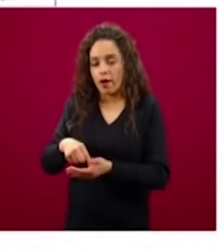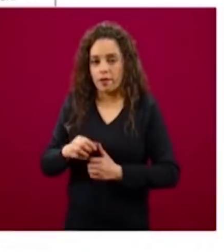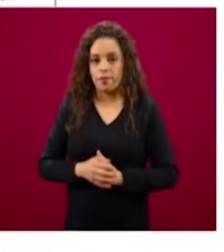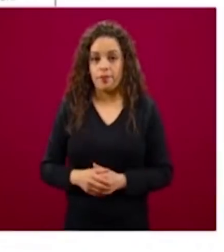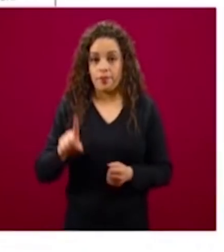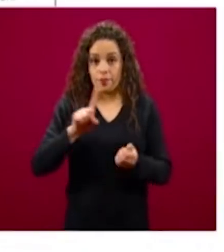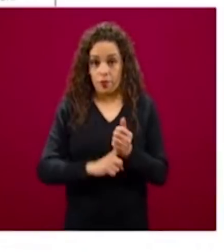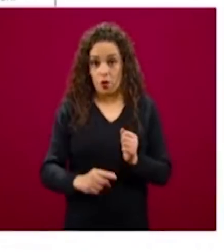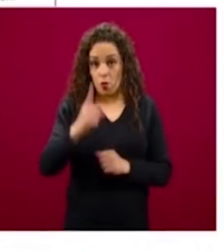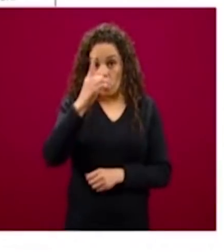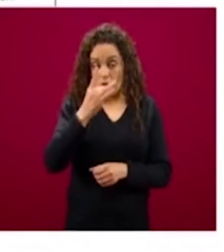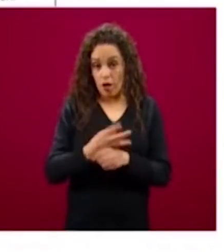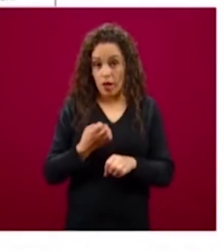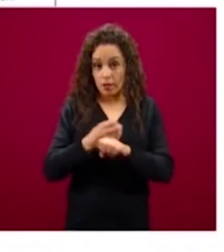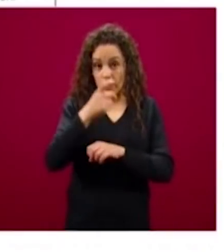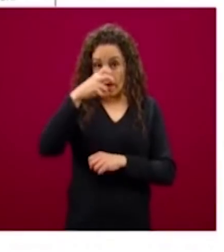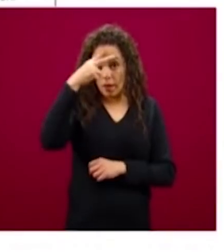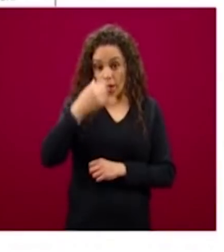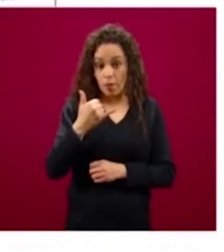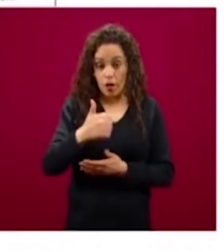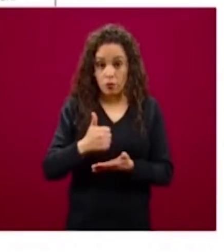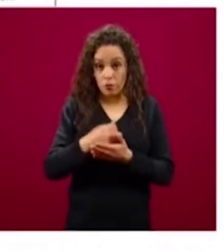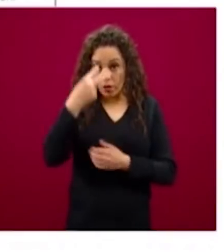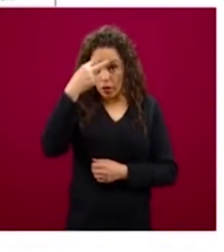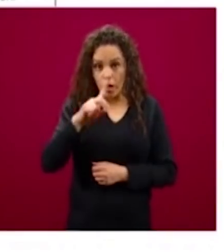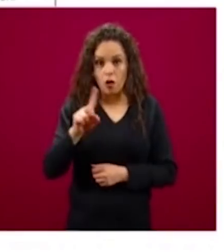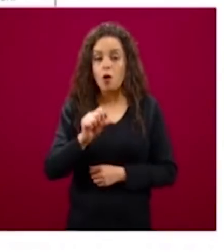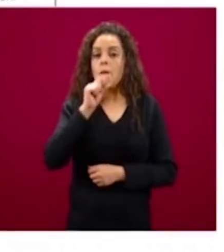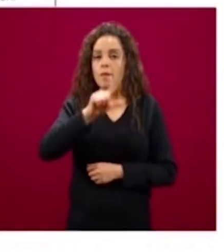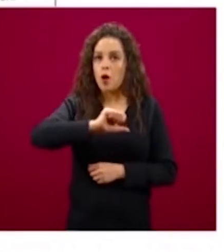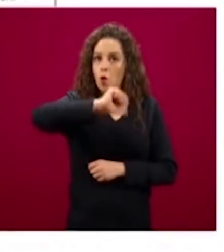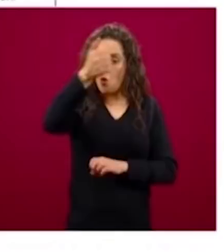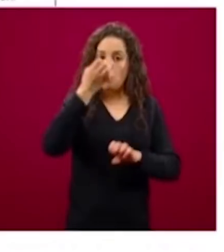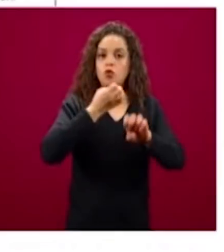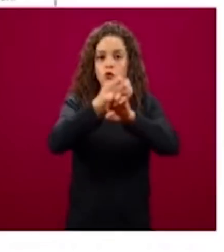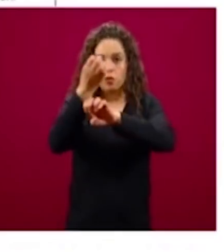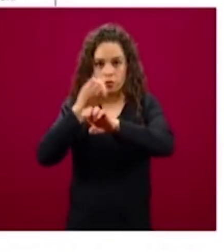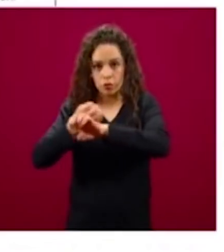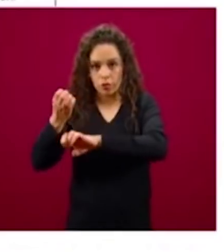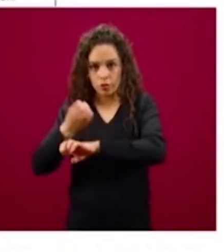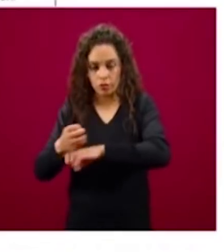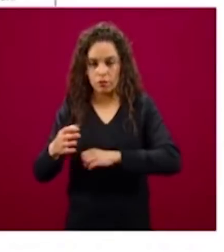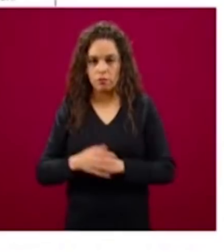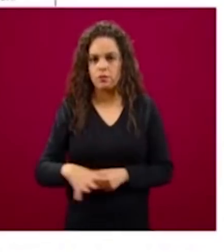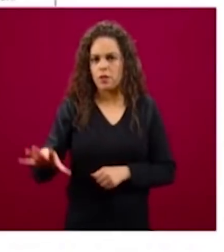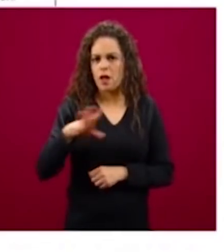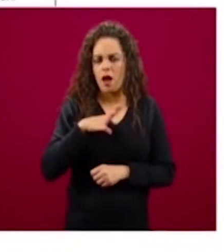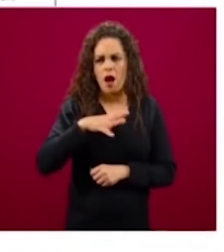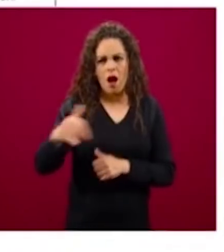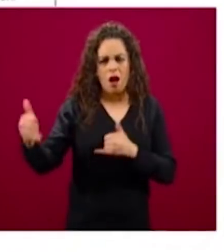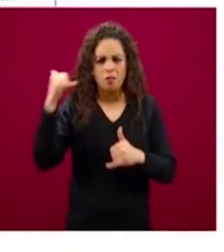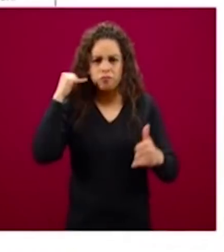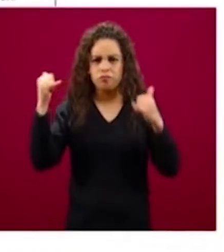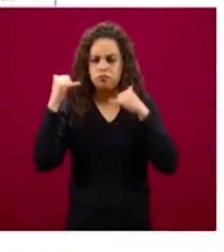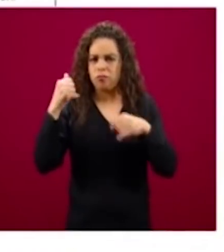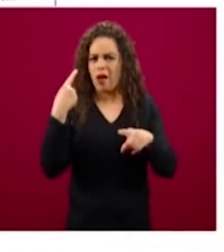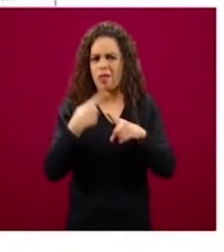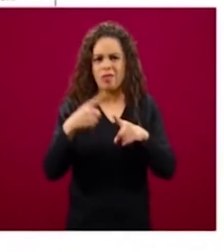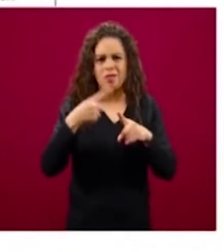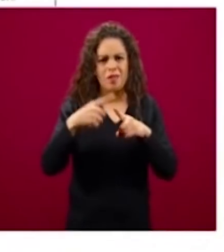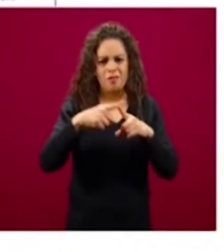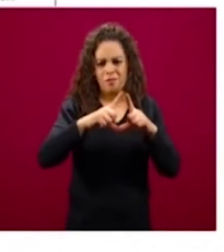de México, también en las entidades federativas. Recibimos llamadas de todo el país. De